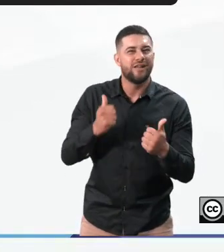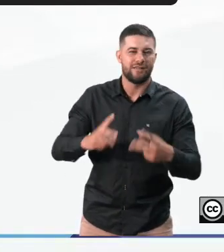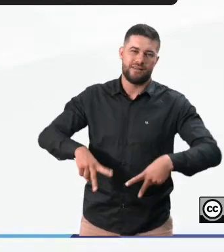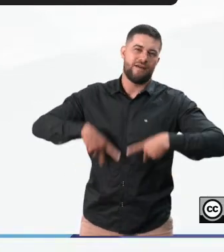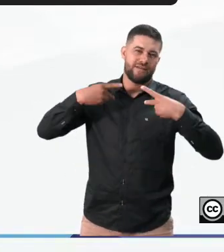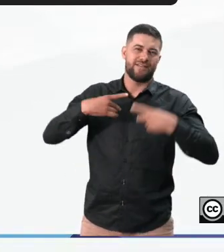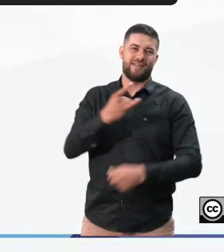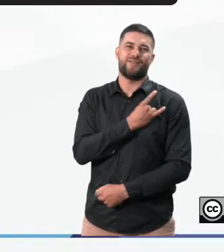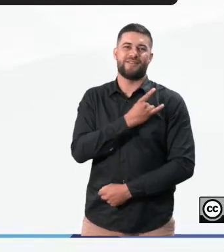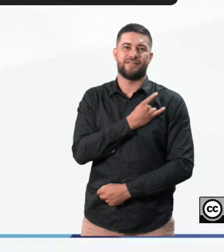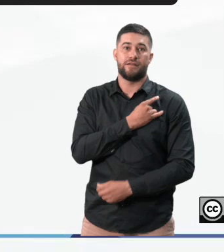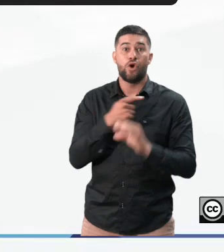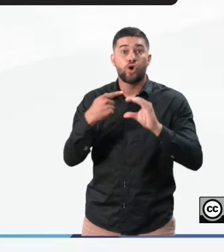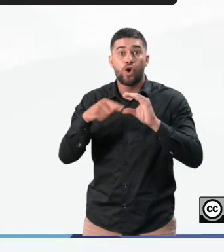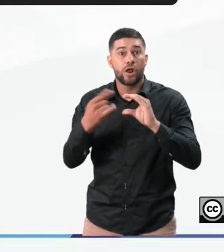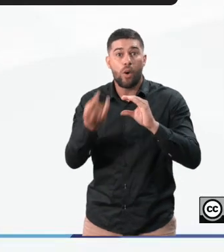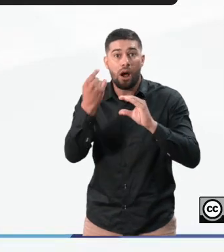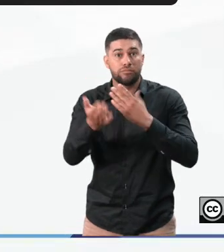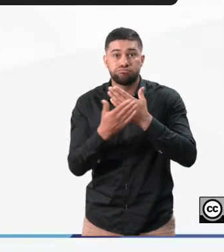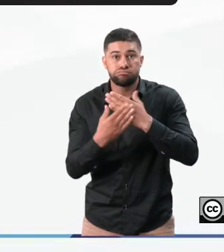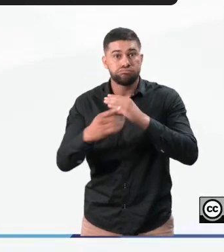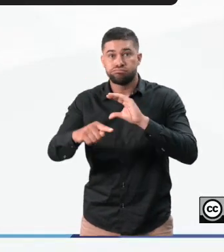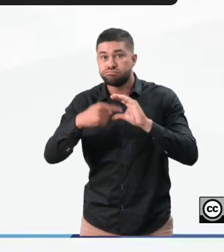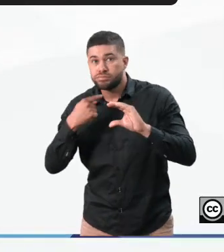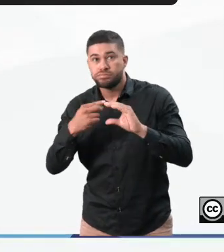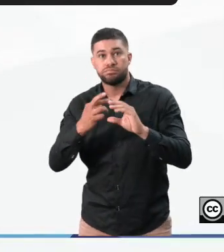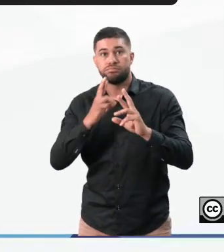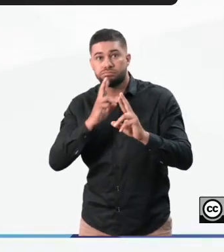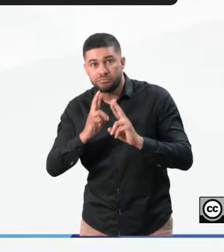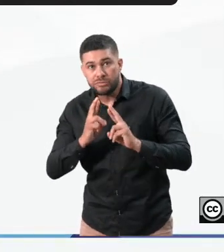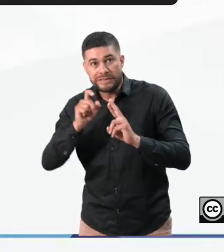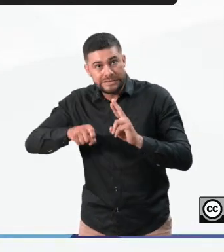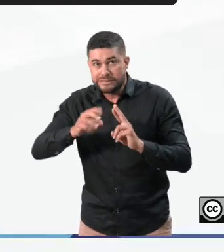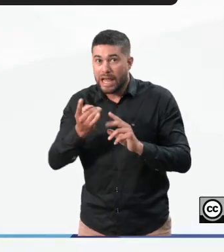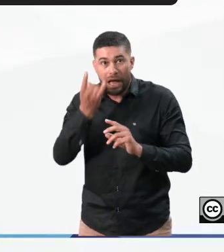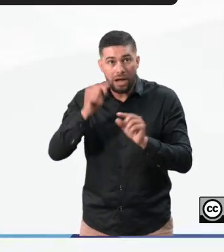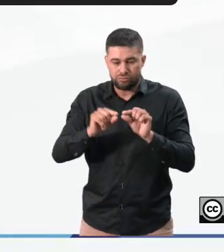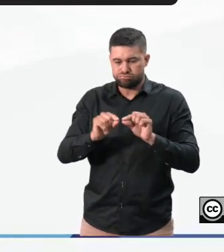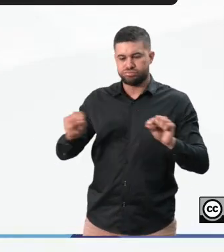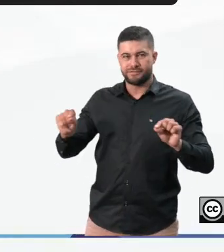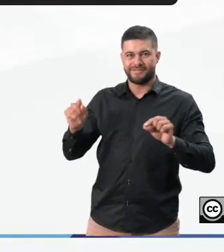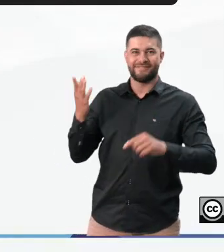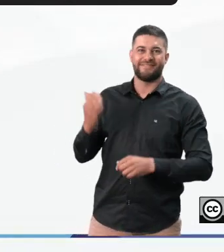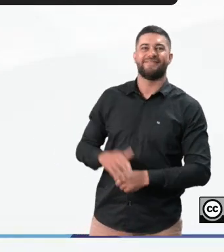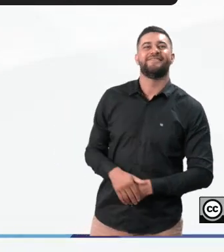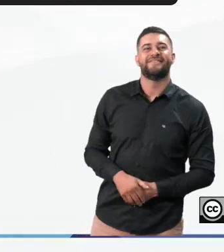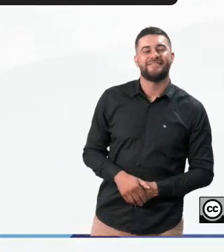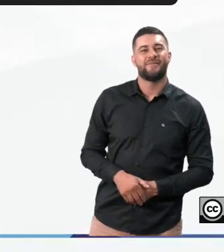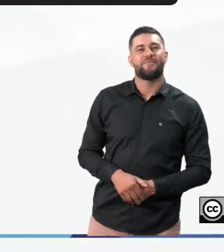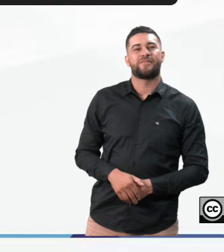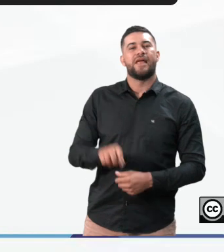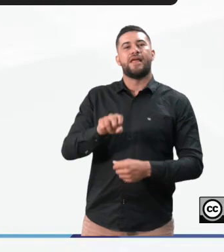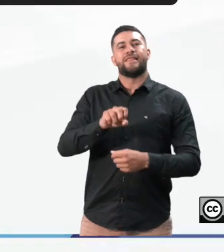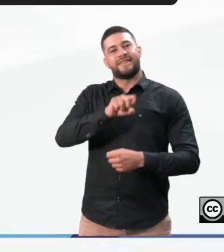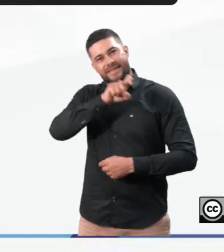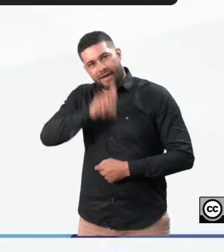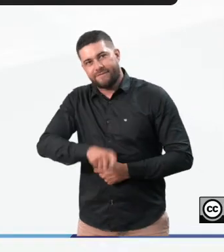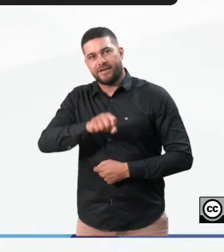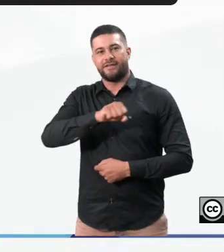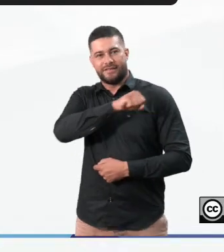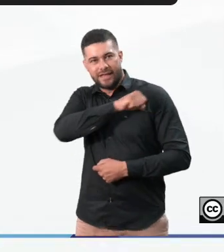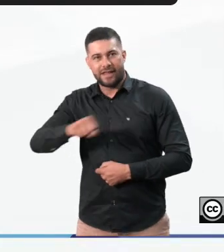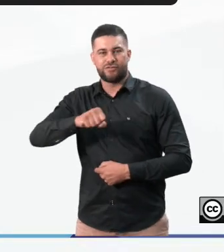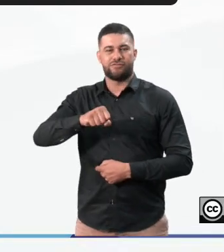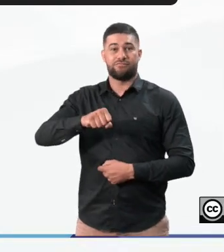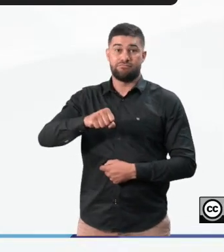Y así sucesivamente, pasando por el director del programa, el decano de la facultad, del consejo de facultad, vicerrectoría